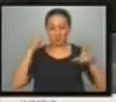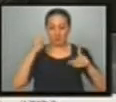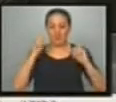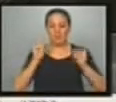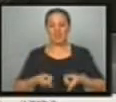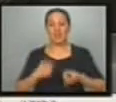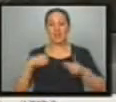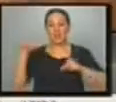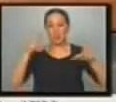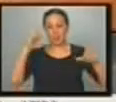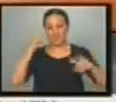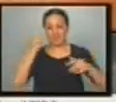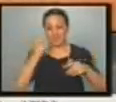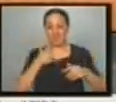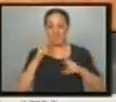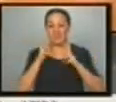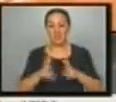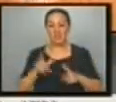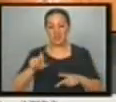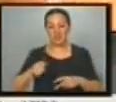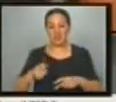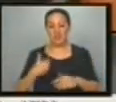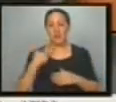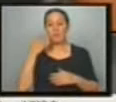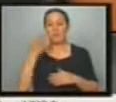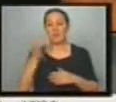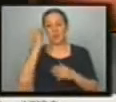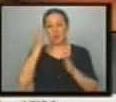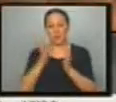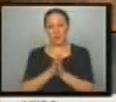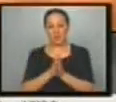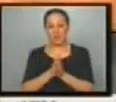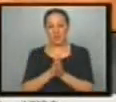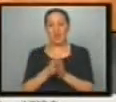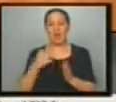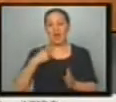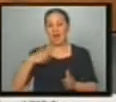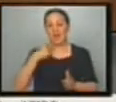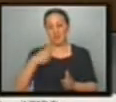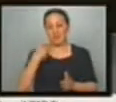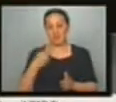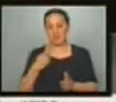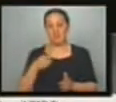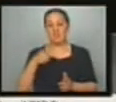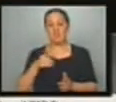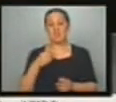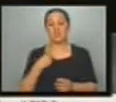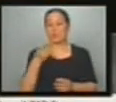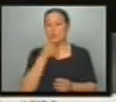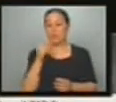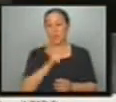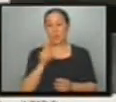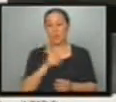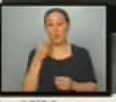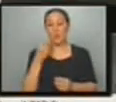le quiero decir ya que estoy al aire en un canal les pido perdón que sea tan atrevida para hablar no sé pero sabes que no me gusta cuando